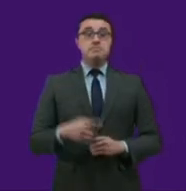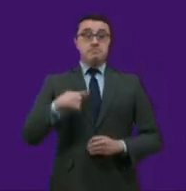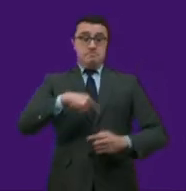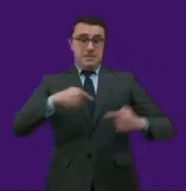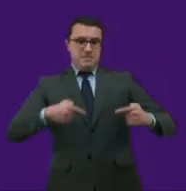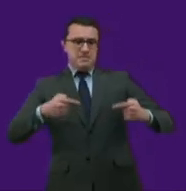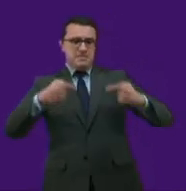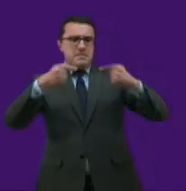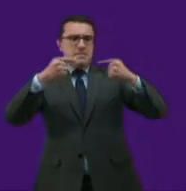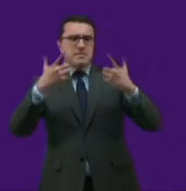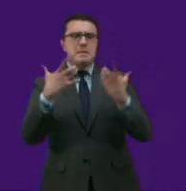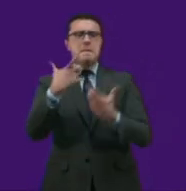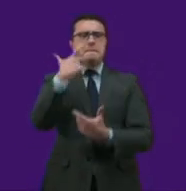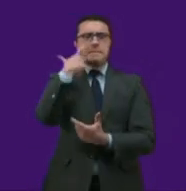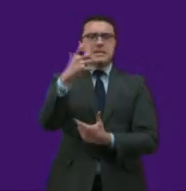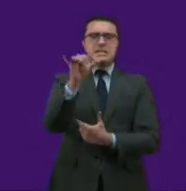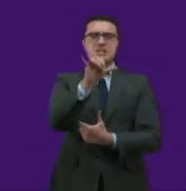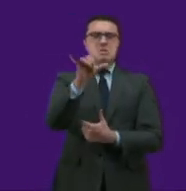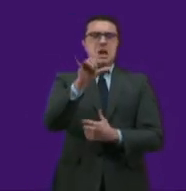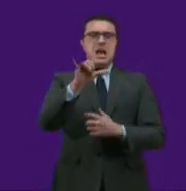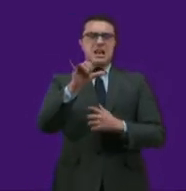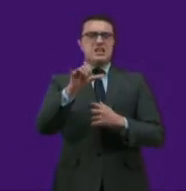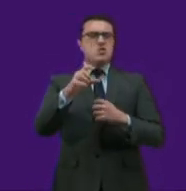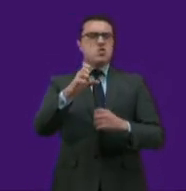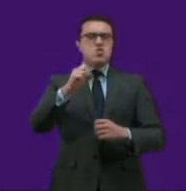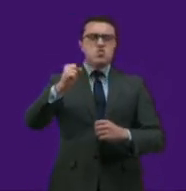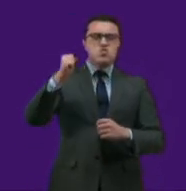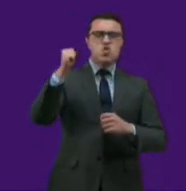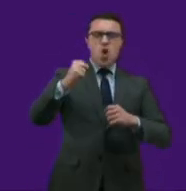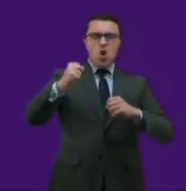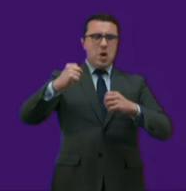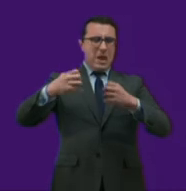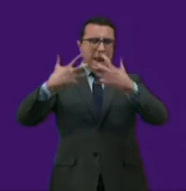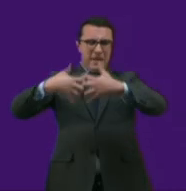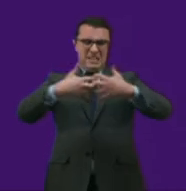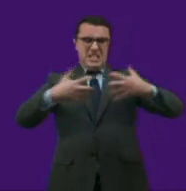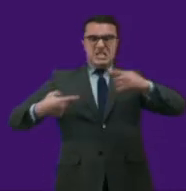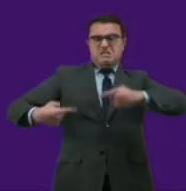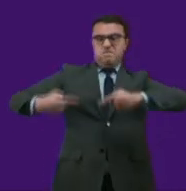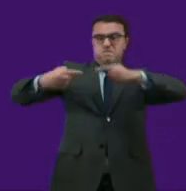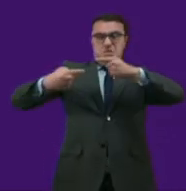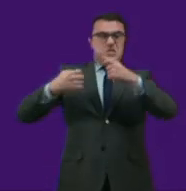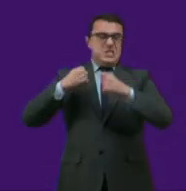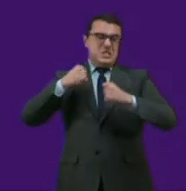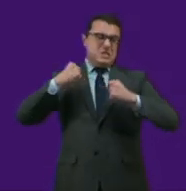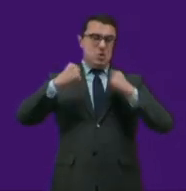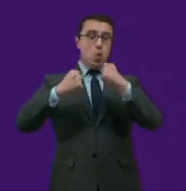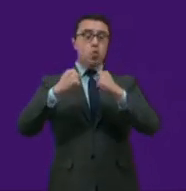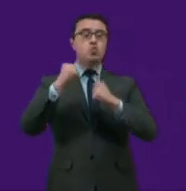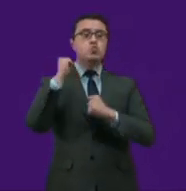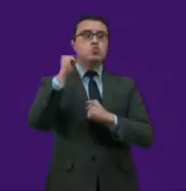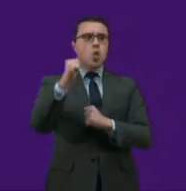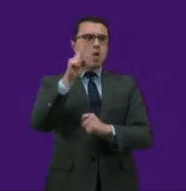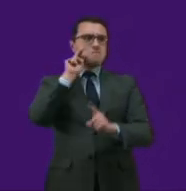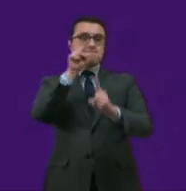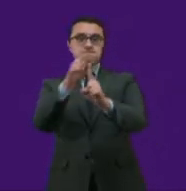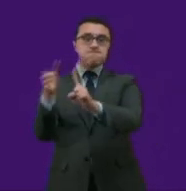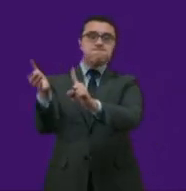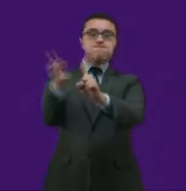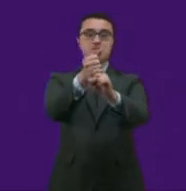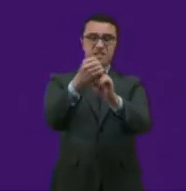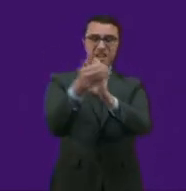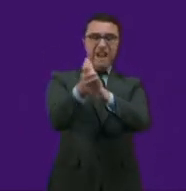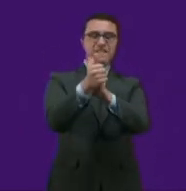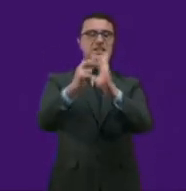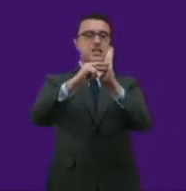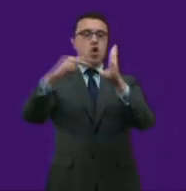casos como canibalizando unas empresas con otras precisamente por ese tema de talento tecnológico. Entonces, ese parece